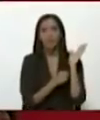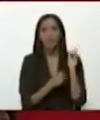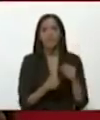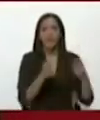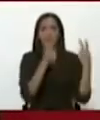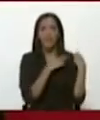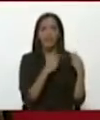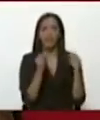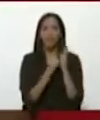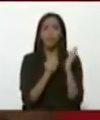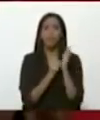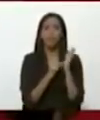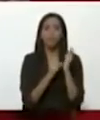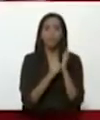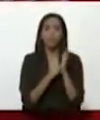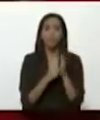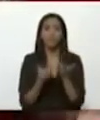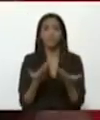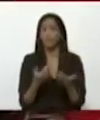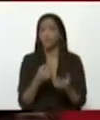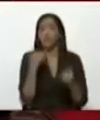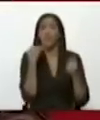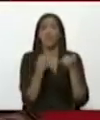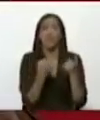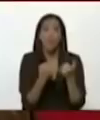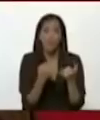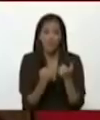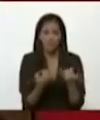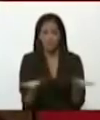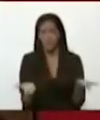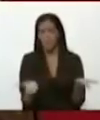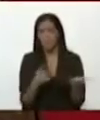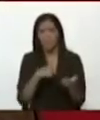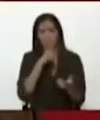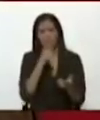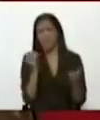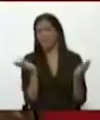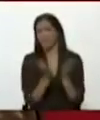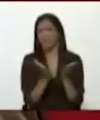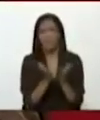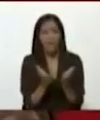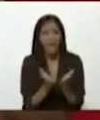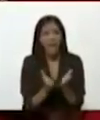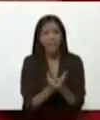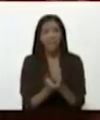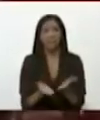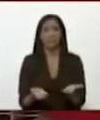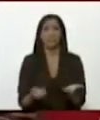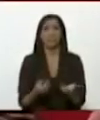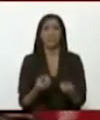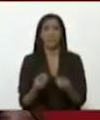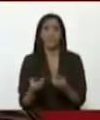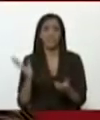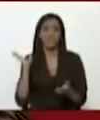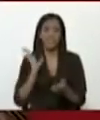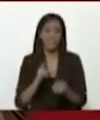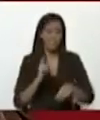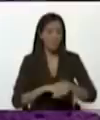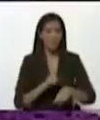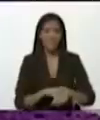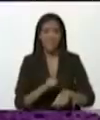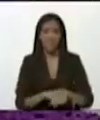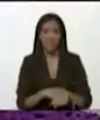la carga académica de estos compañeros. Son compañeros que son los últimos de su clase, que son los que llegan prácticamente por el tiempo. Investigaciones